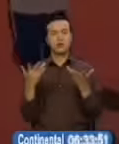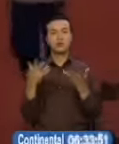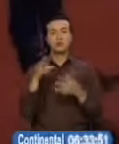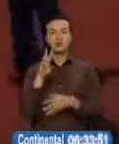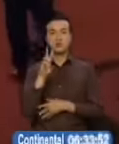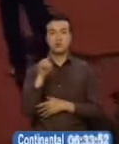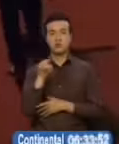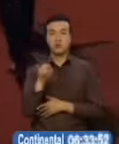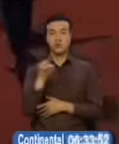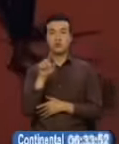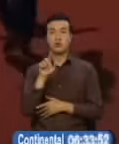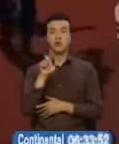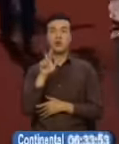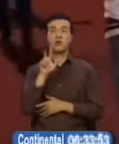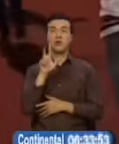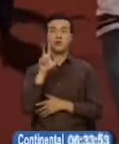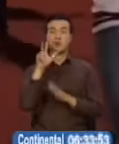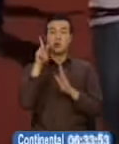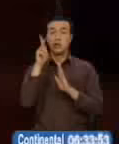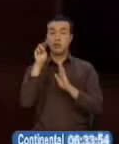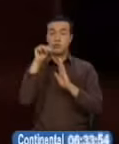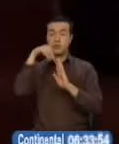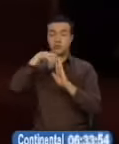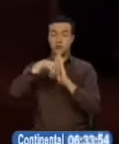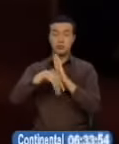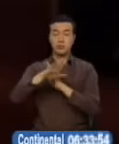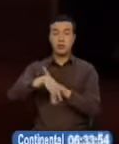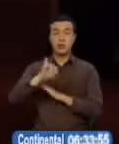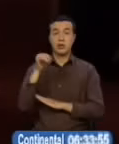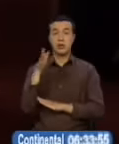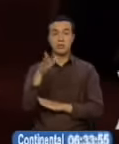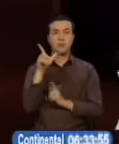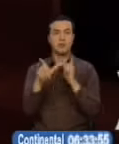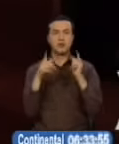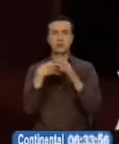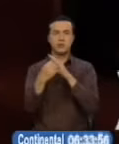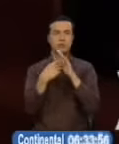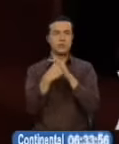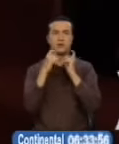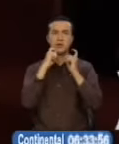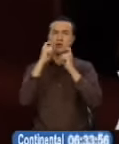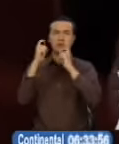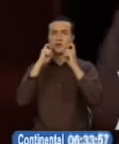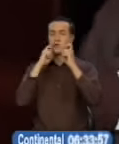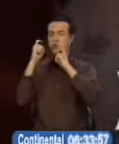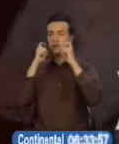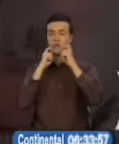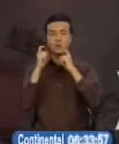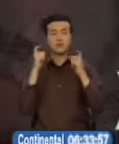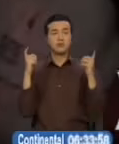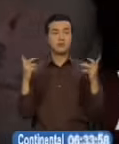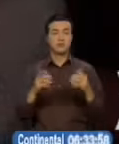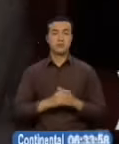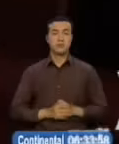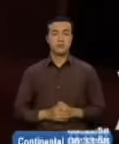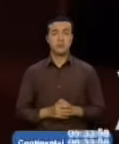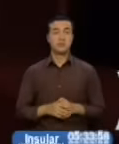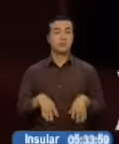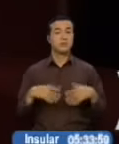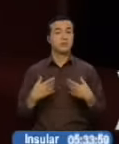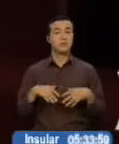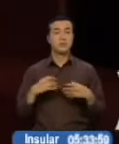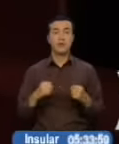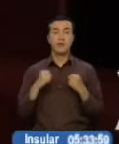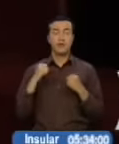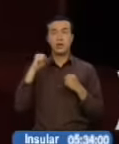6.8 kilómetros de profundidad fue Jaramijó. Y la gente corriendo, gritando, algo que estamos viviendo